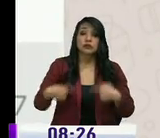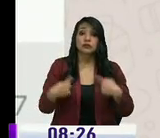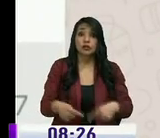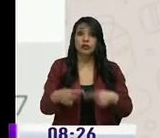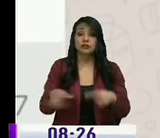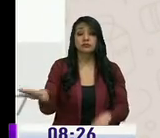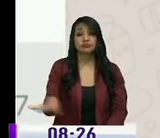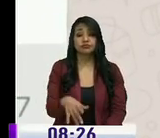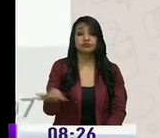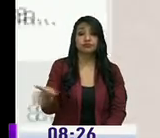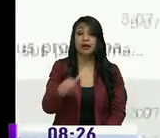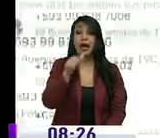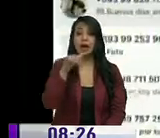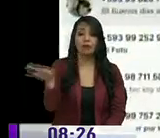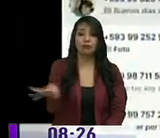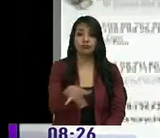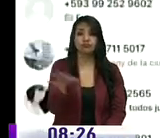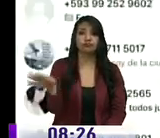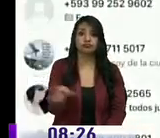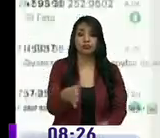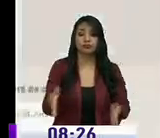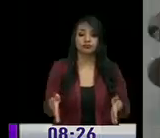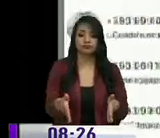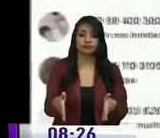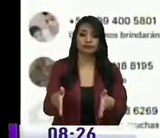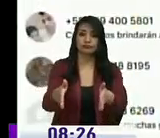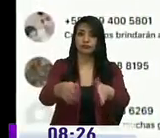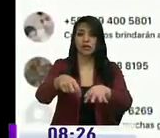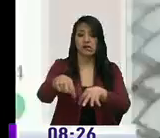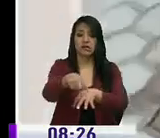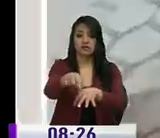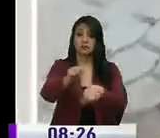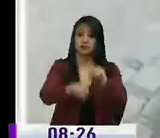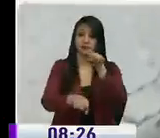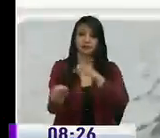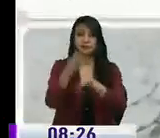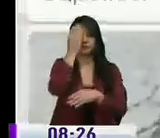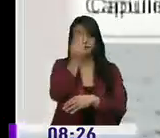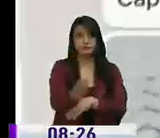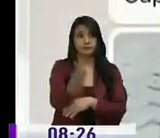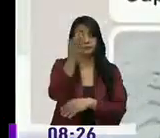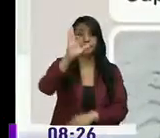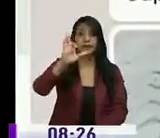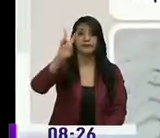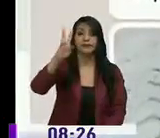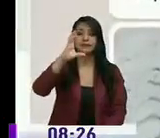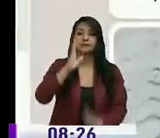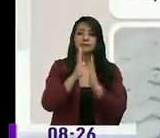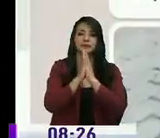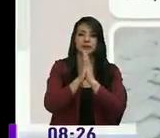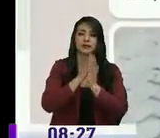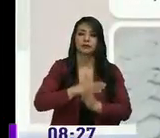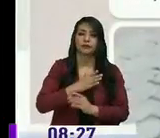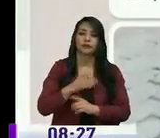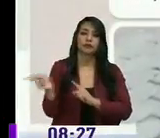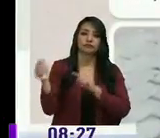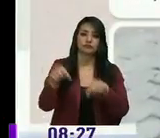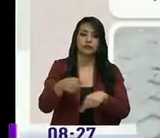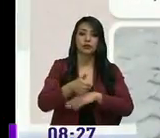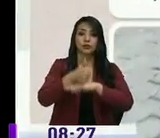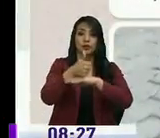esto y ahí es cuando se dañan pues las vías, ¿no? Buenos días, TVC, espero que por este medio se acerquen las